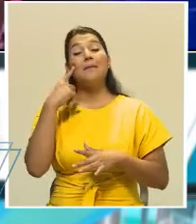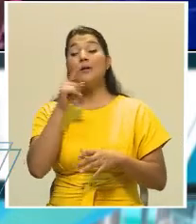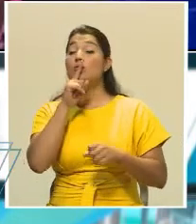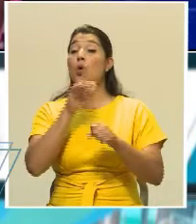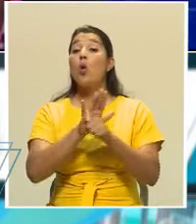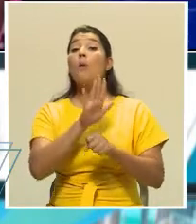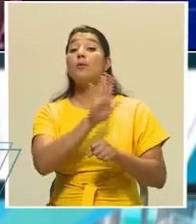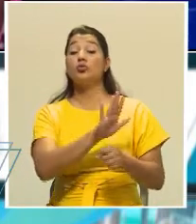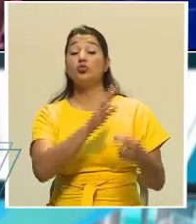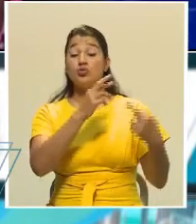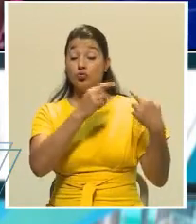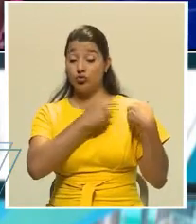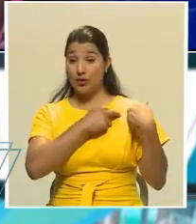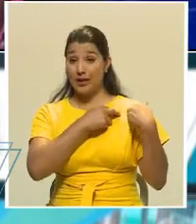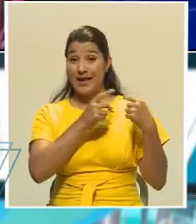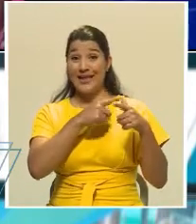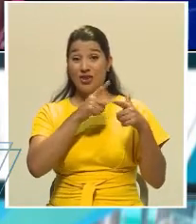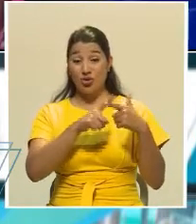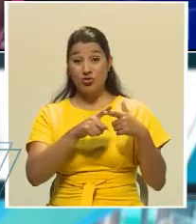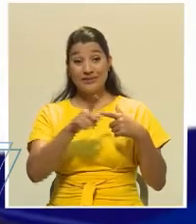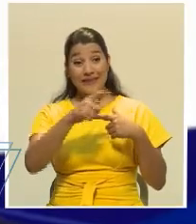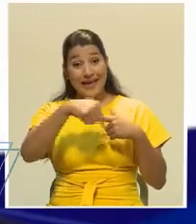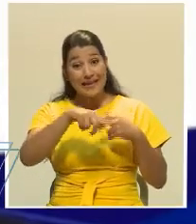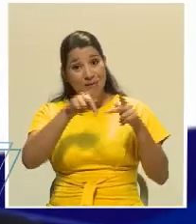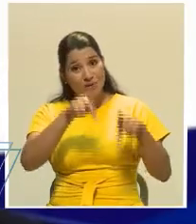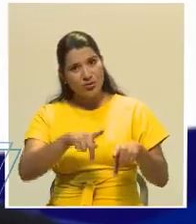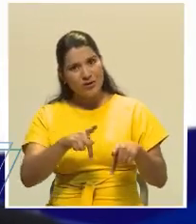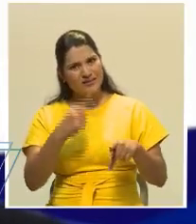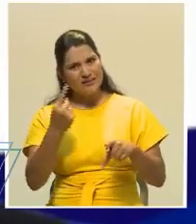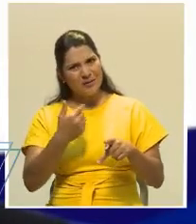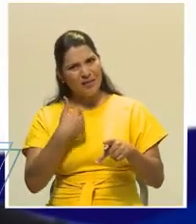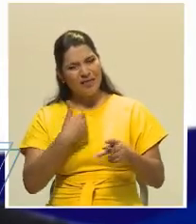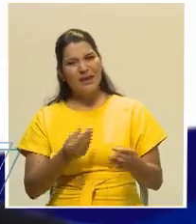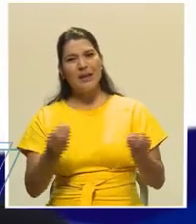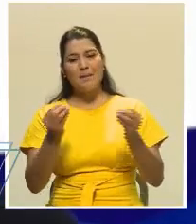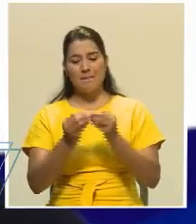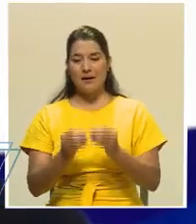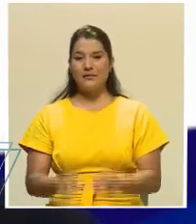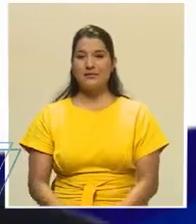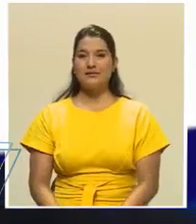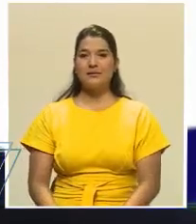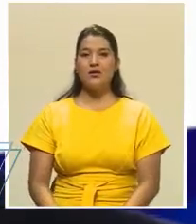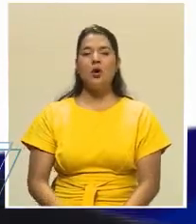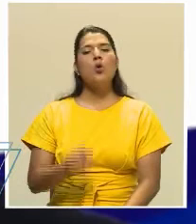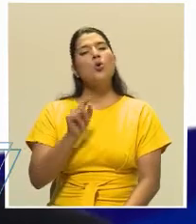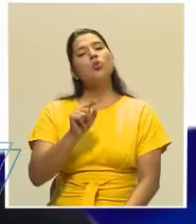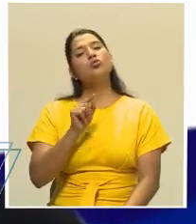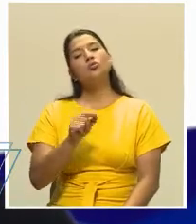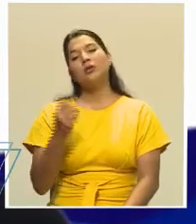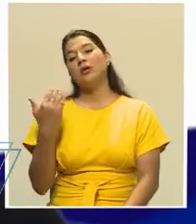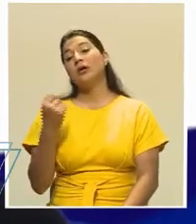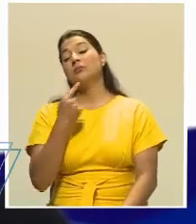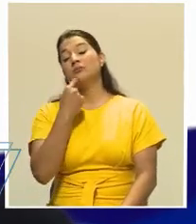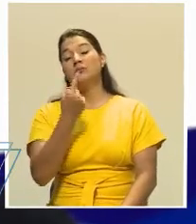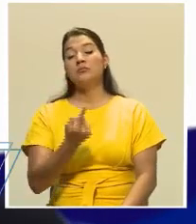su obligación, y es la gente que más tiene. Usted acaba de apuntar un tema que es